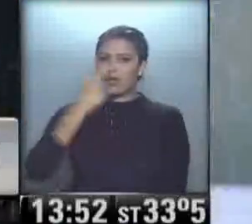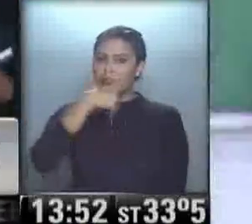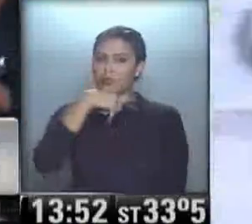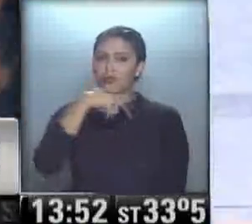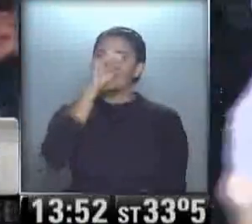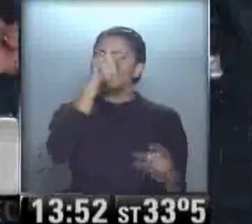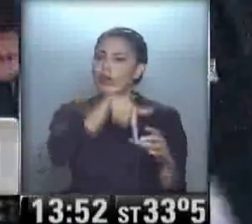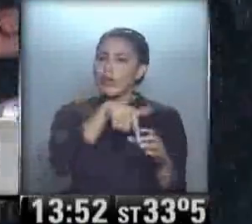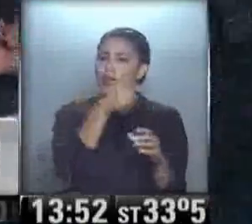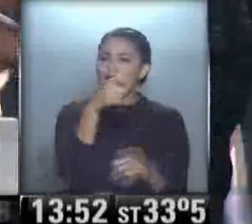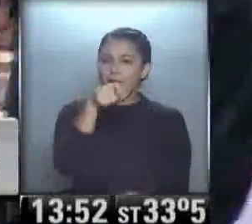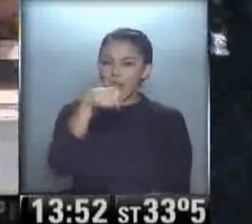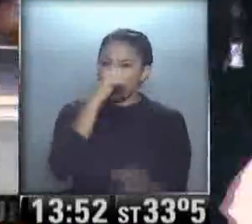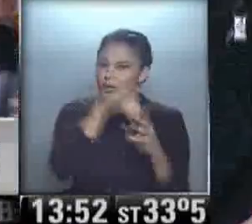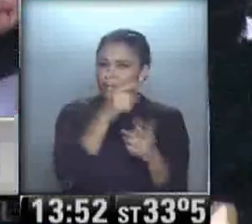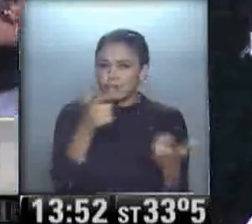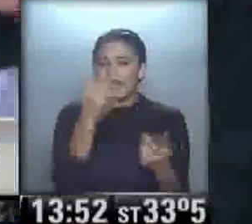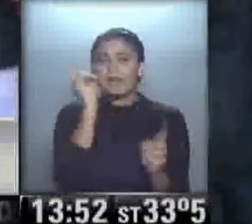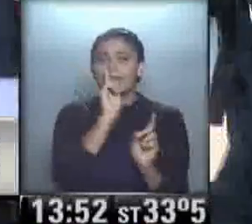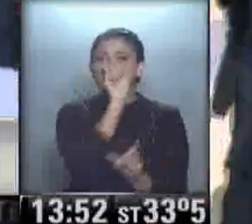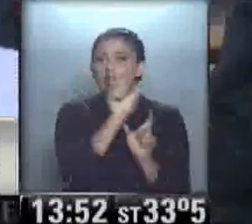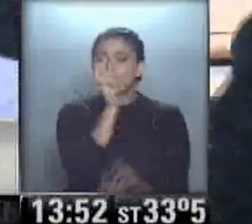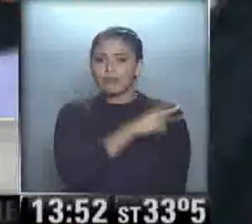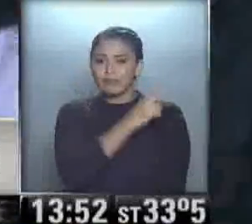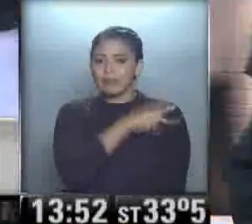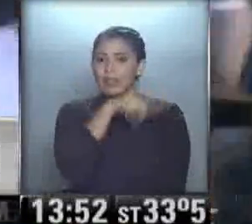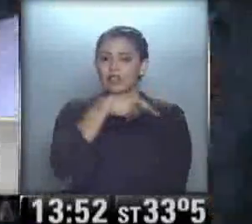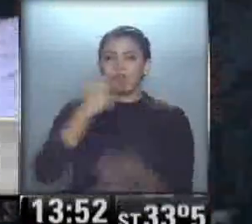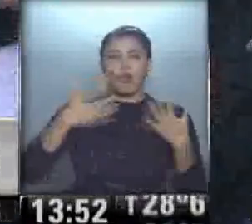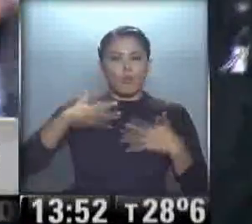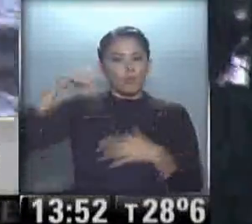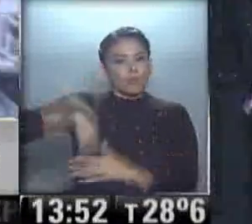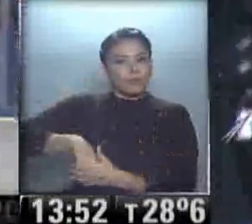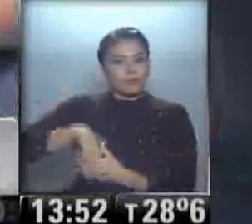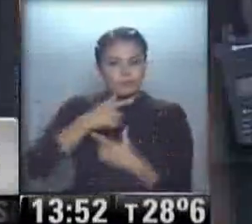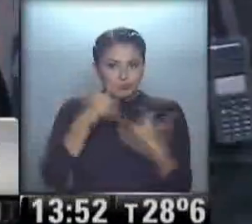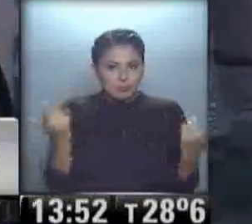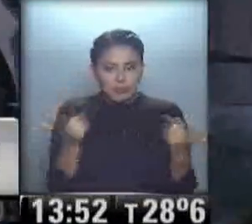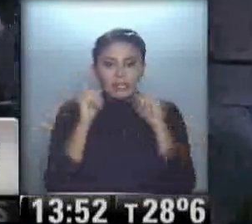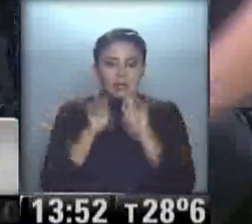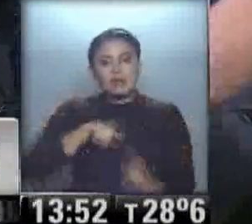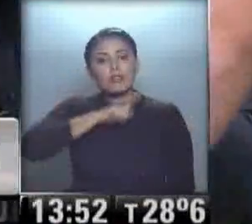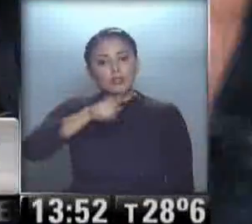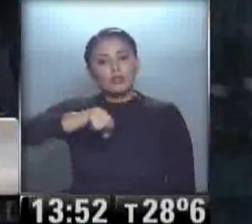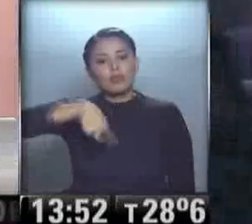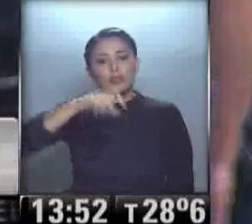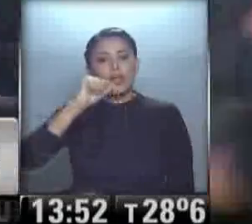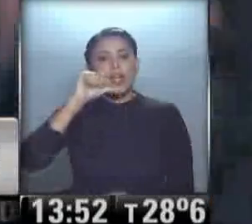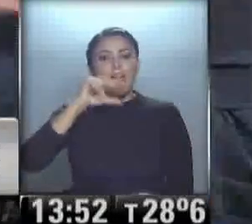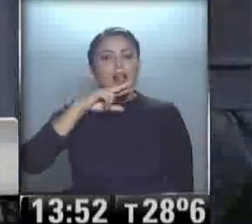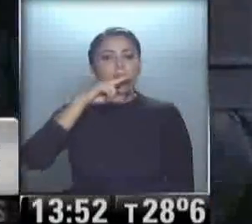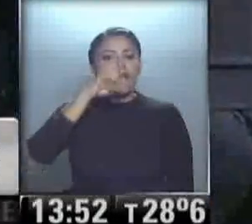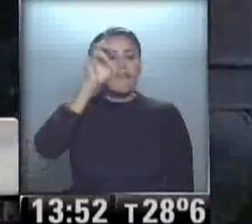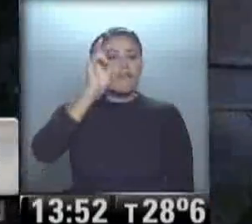cocaína las personas que manejan bandas de cocaína no tienen la cocaína encima claro también se procesó a Carlos el chino alberti